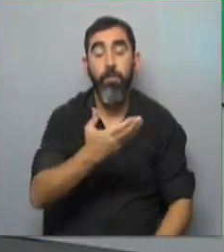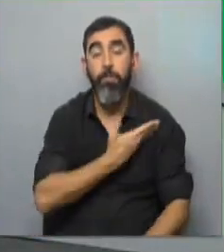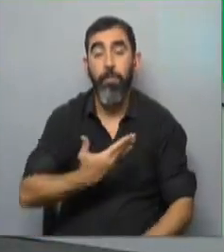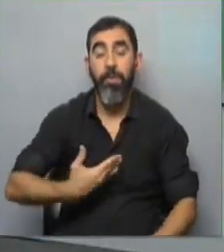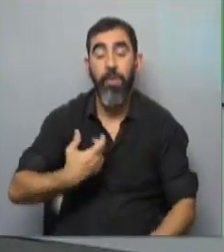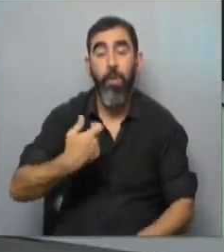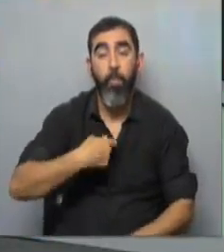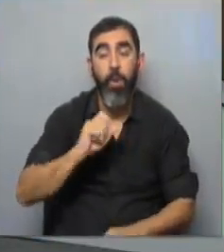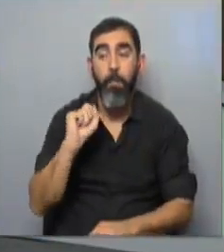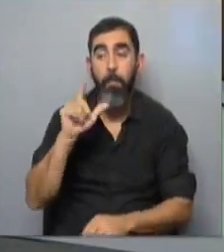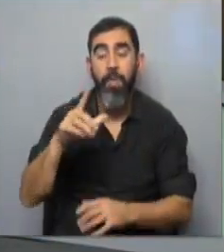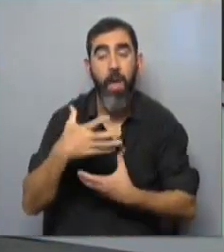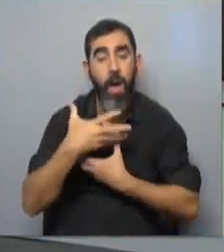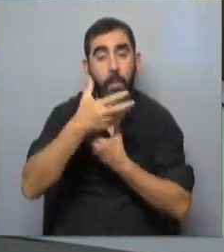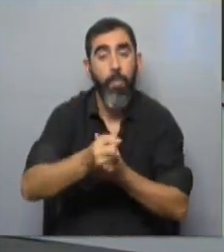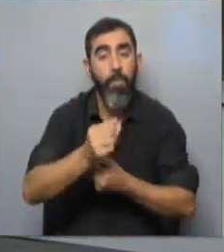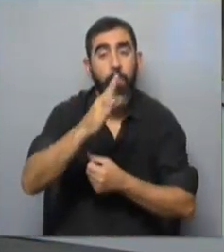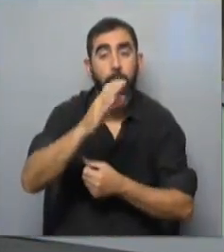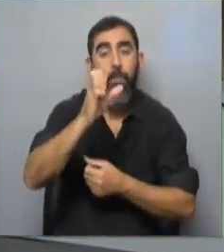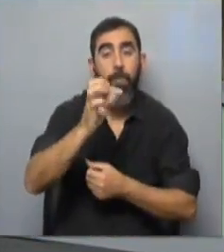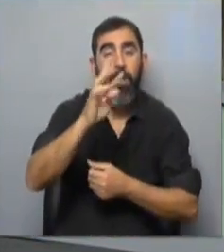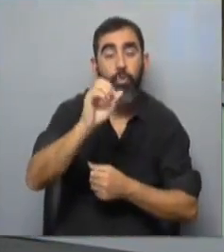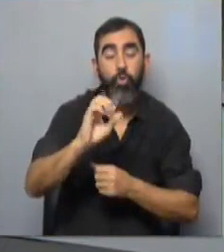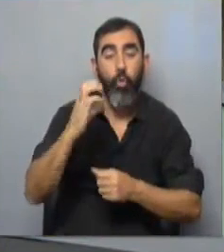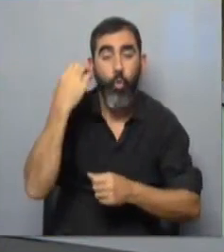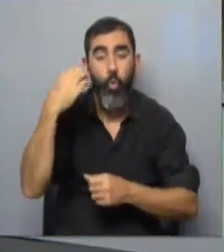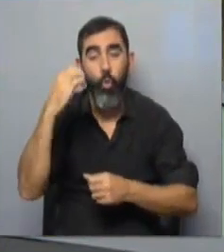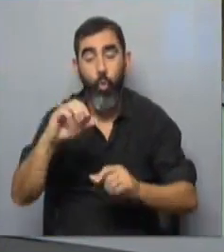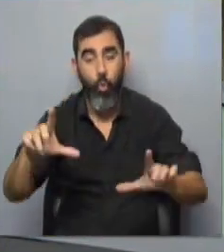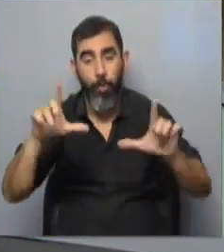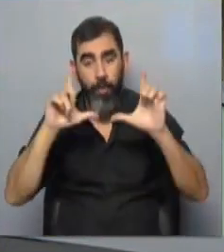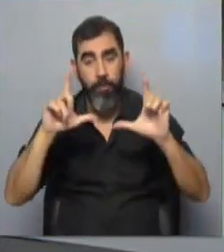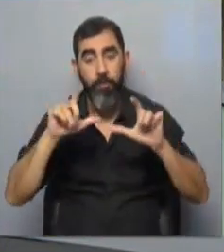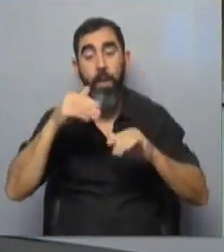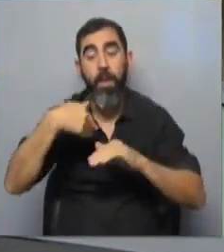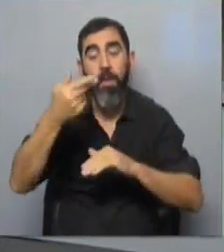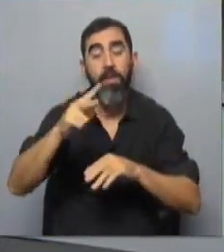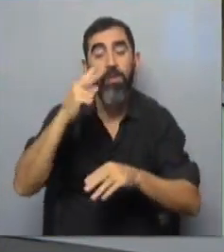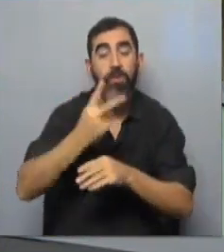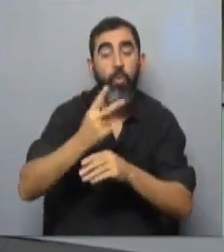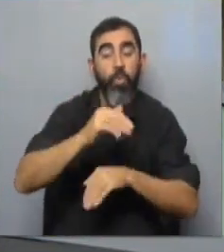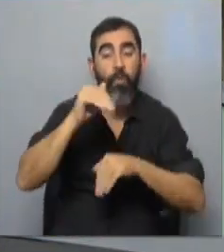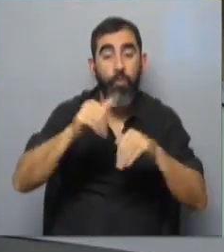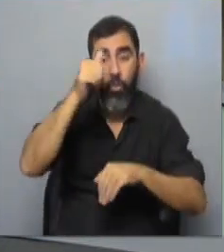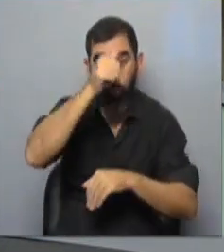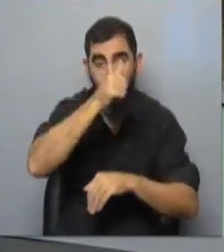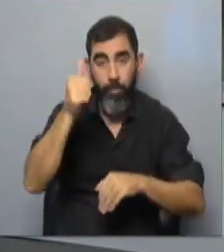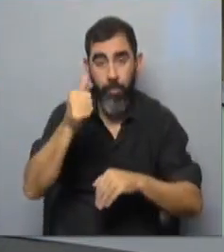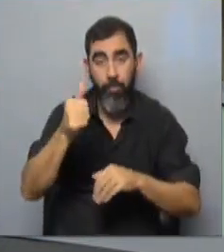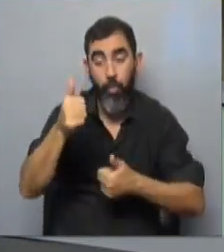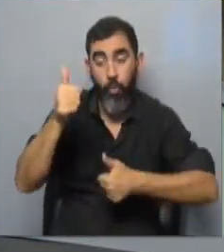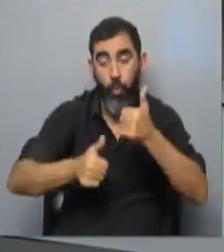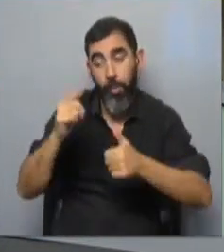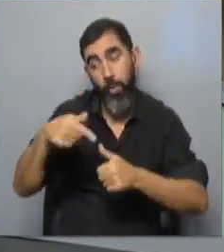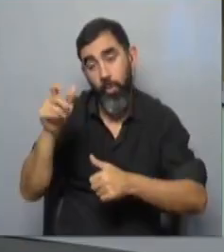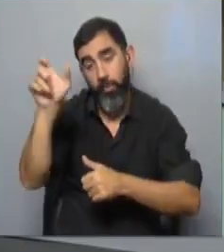José Mujica envió un mensaje de apoyo al candidato presidencial colombiano Gustavo Petro de cara a la segunda vuelta del próximo domingo en la que va a competir